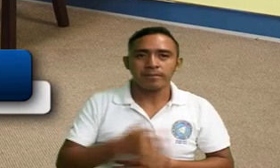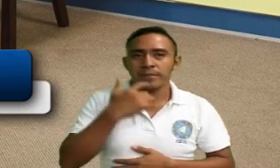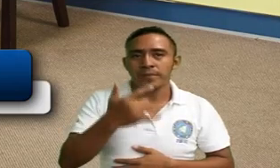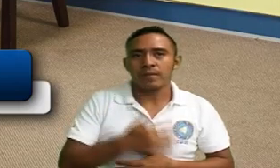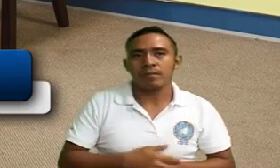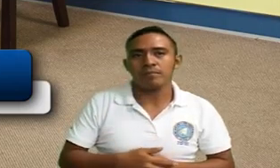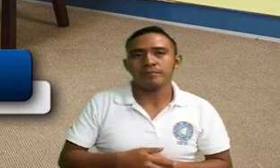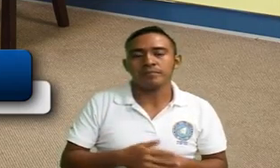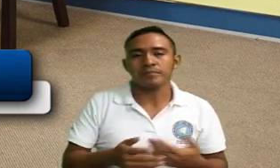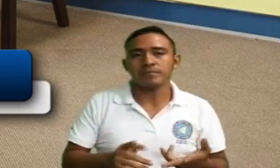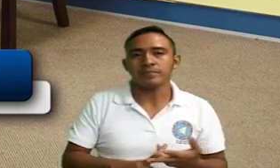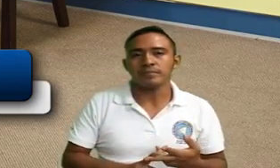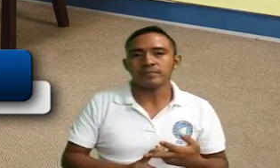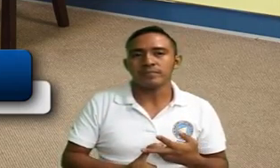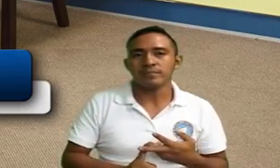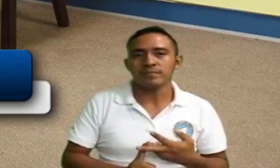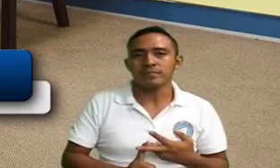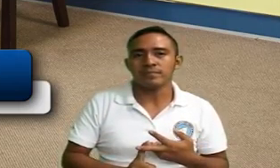hay síntomas